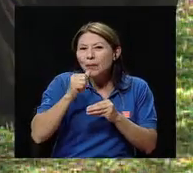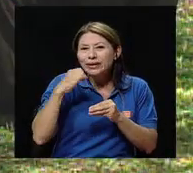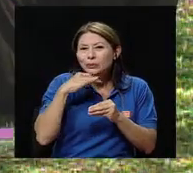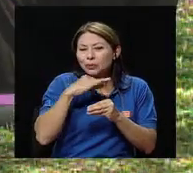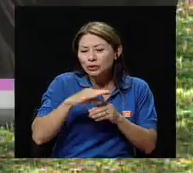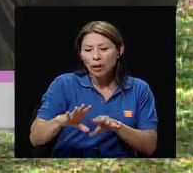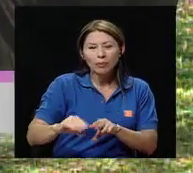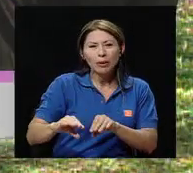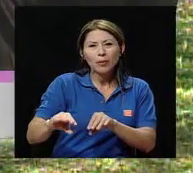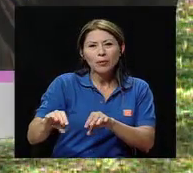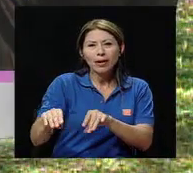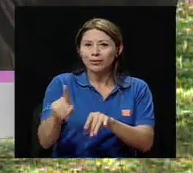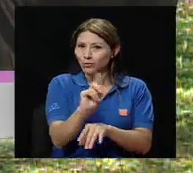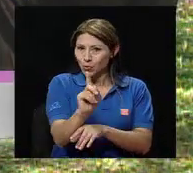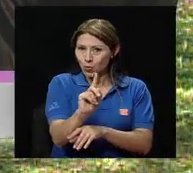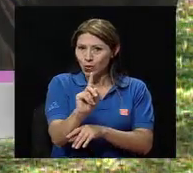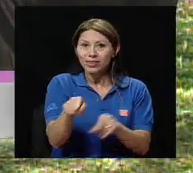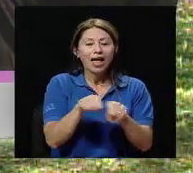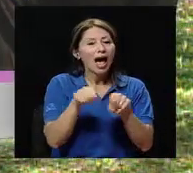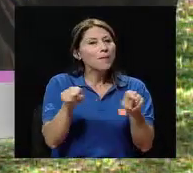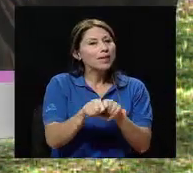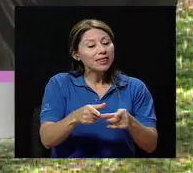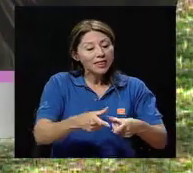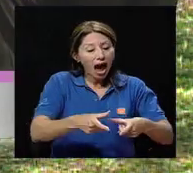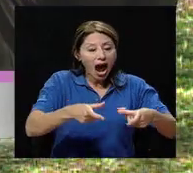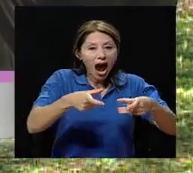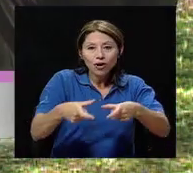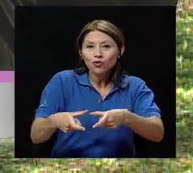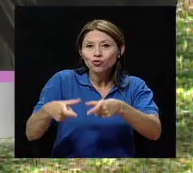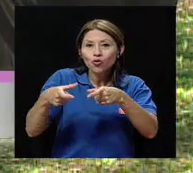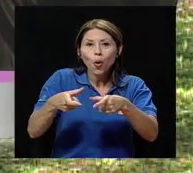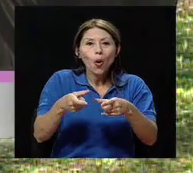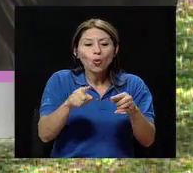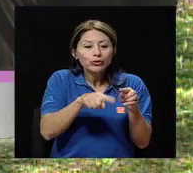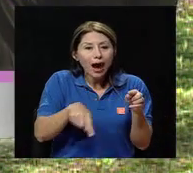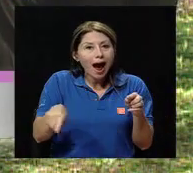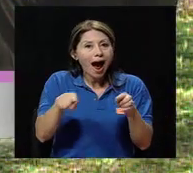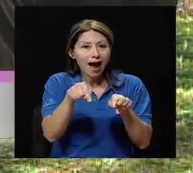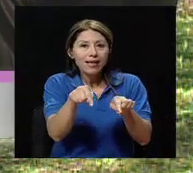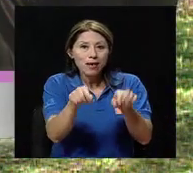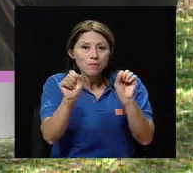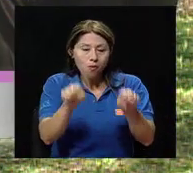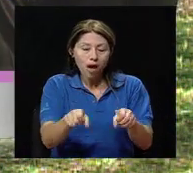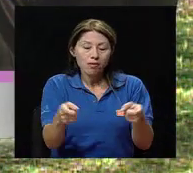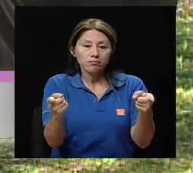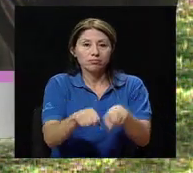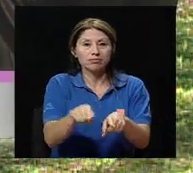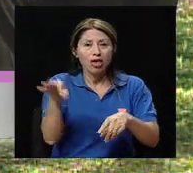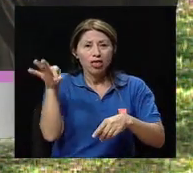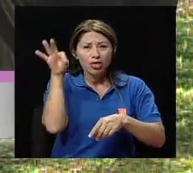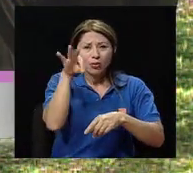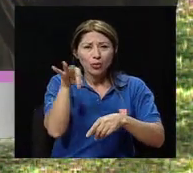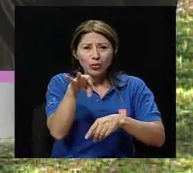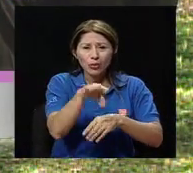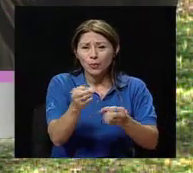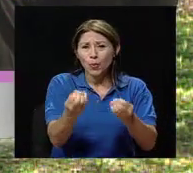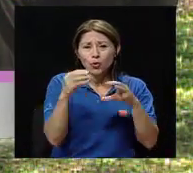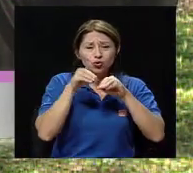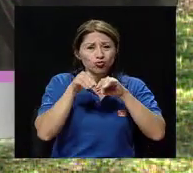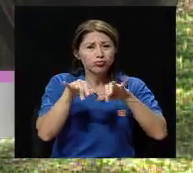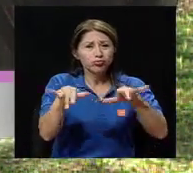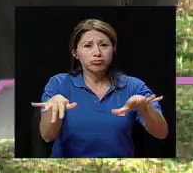las primeras enseñanzas, de pensar en esos tarros, recipientes, por esas razones. Y también sería oportuno, Luis Bernardo, ahora decía, ahora